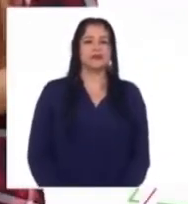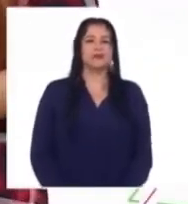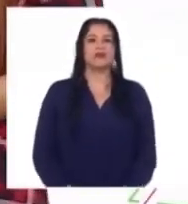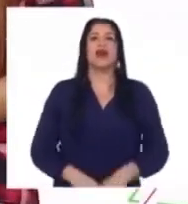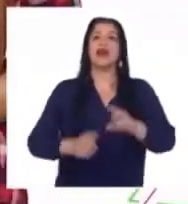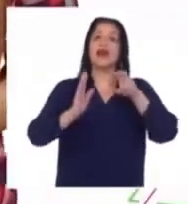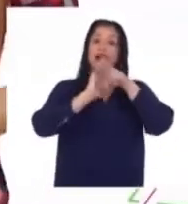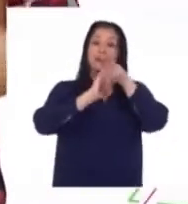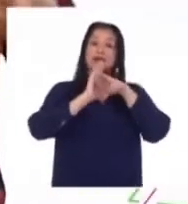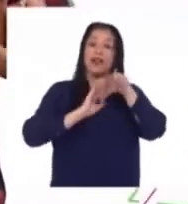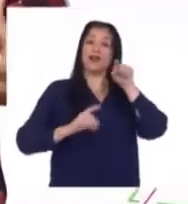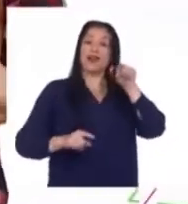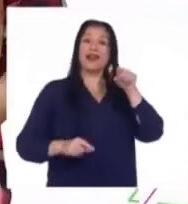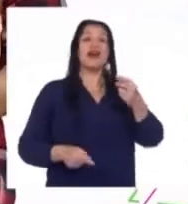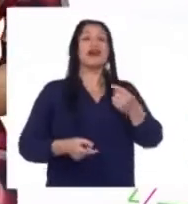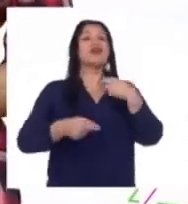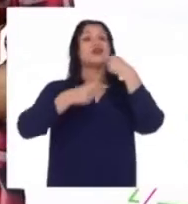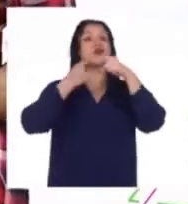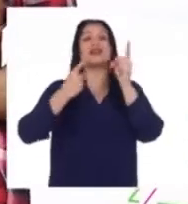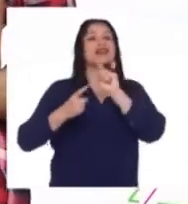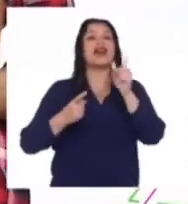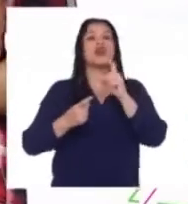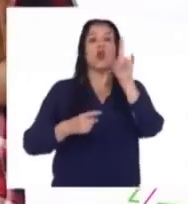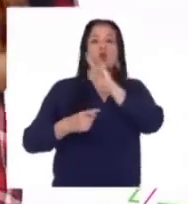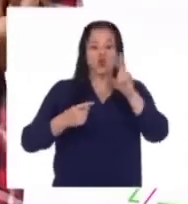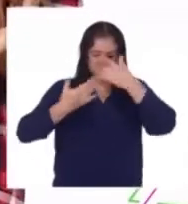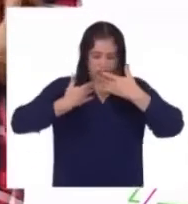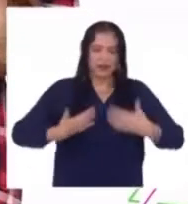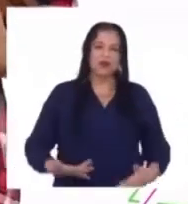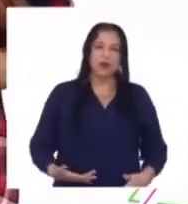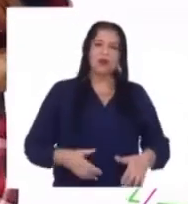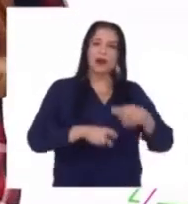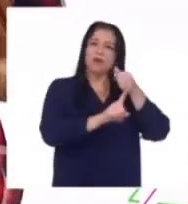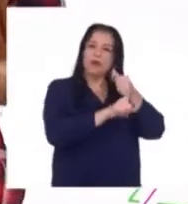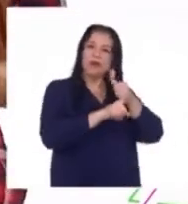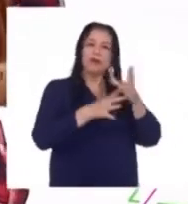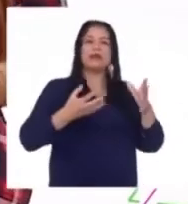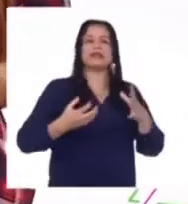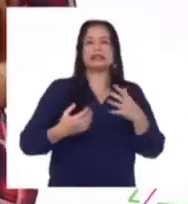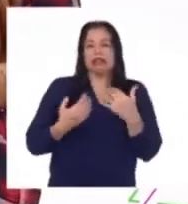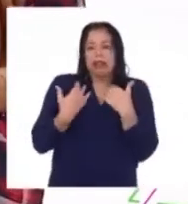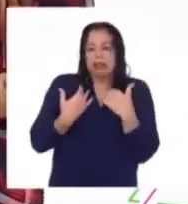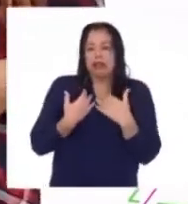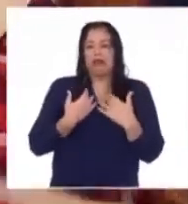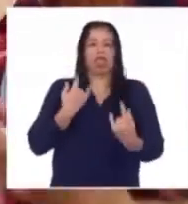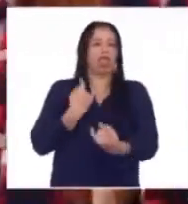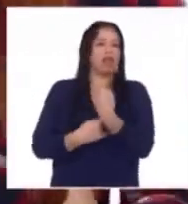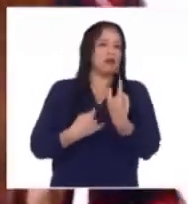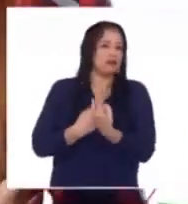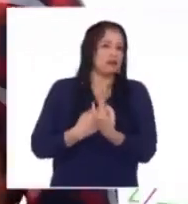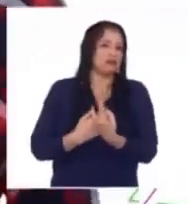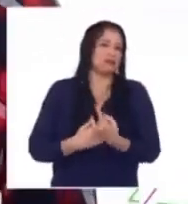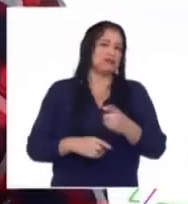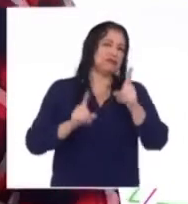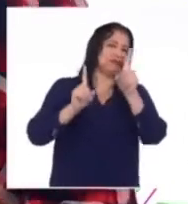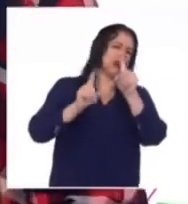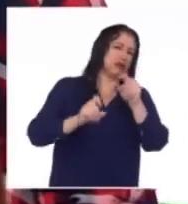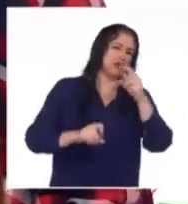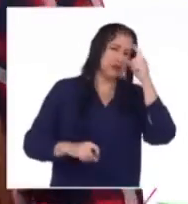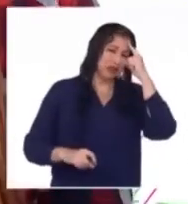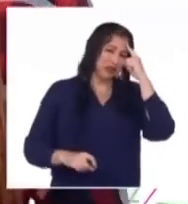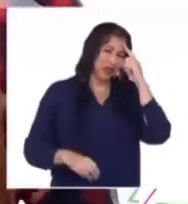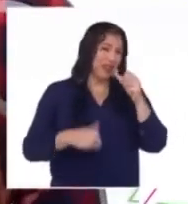En el video ella nos cuenta que ya no se pone la ropa tradicional porque tiene miedo de las burlas. ¿Les parece bien